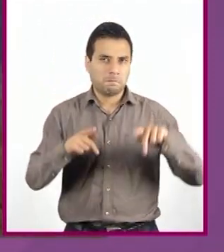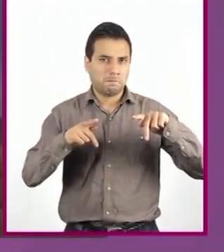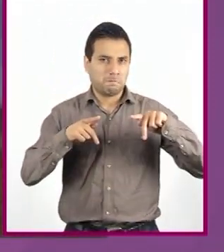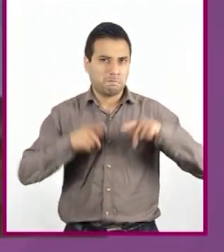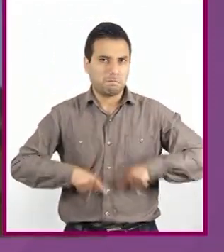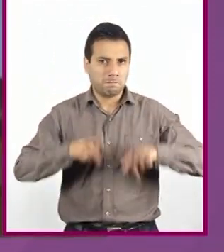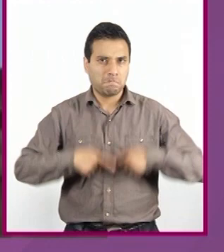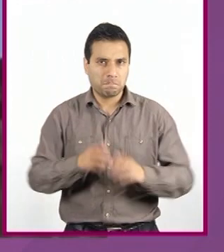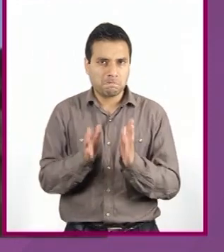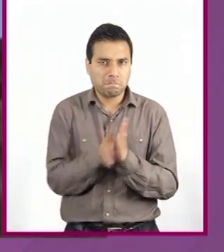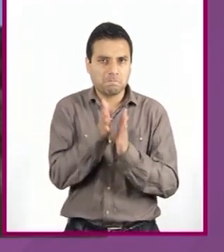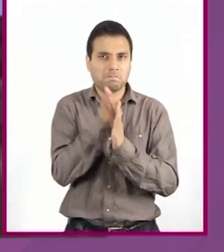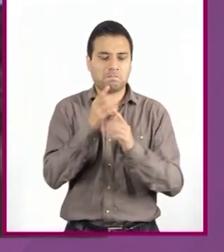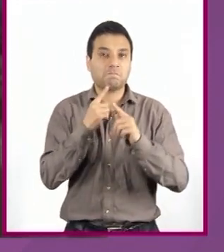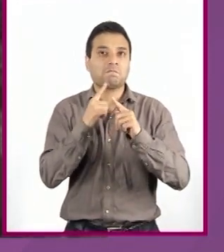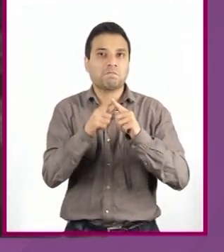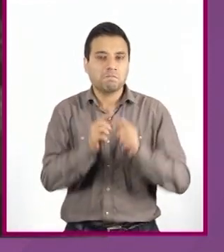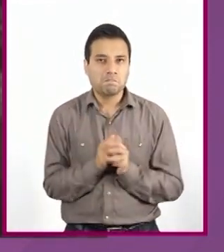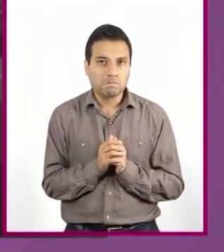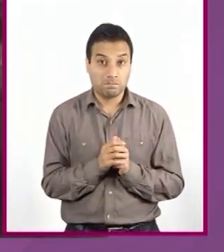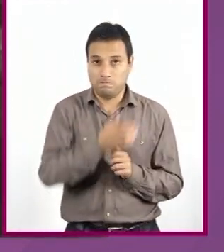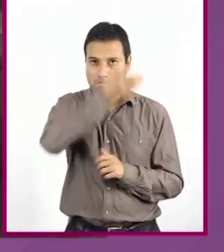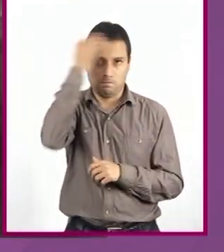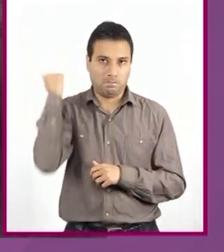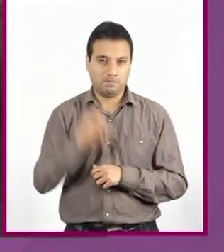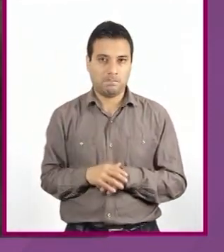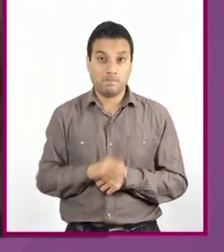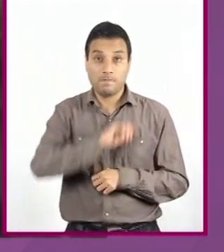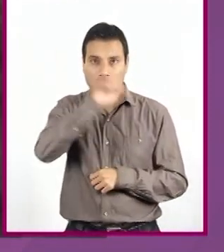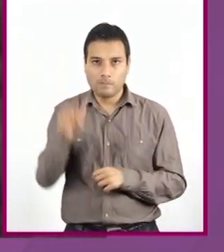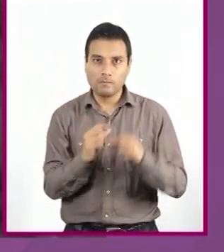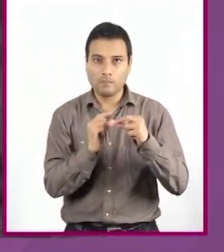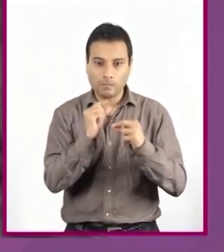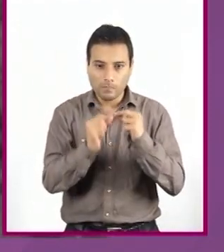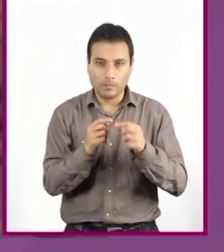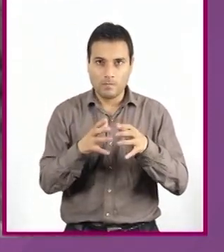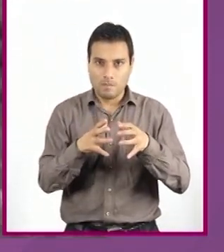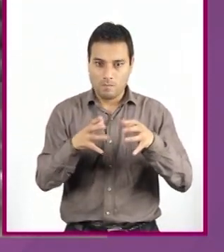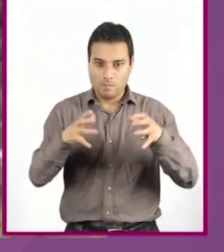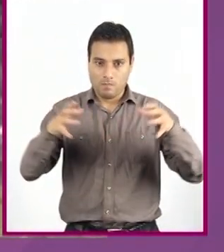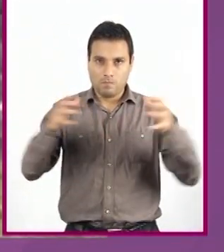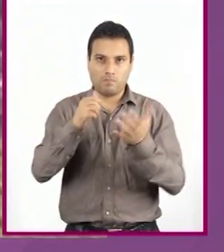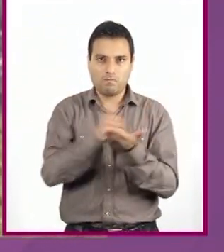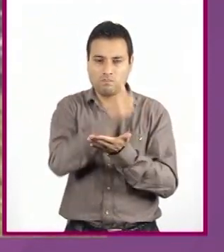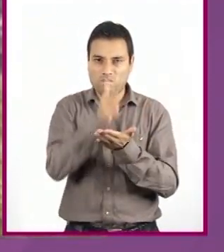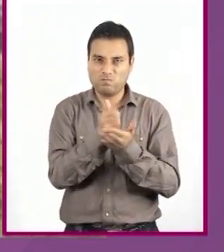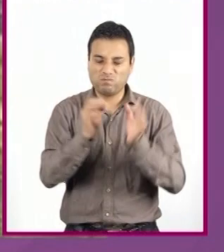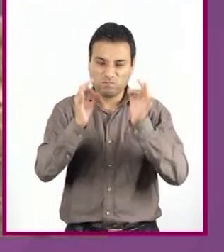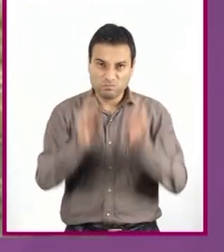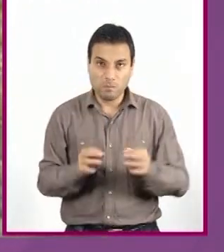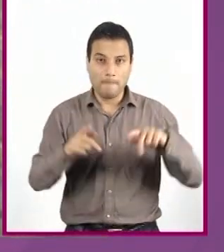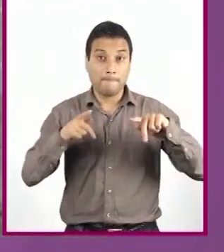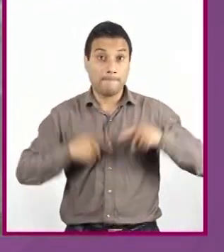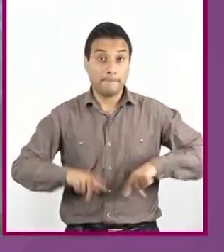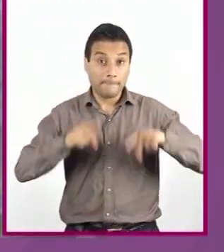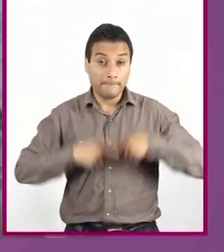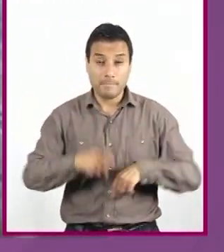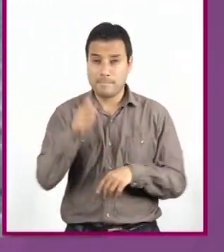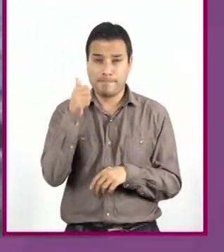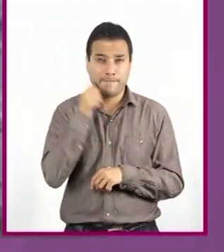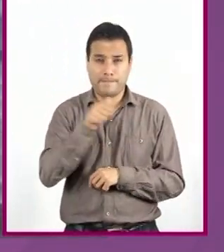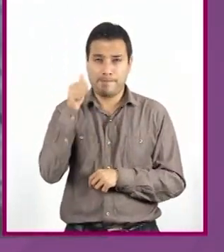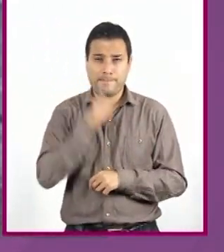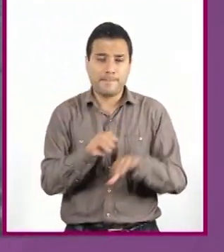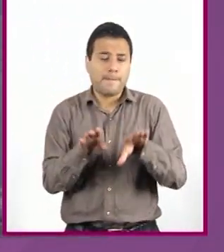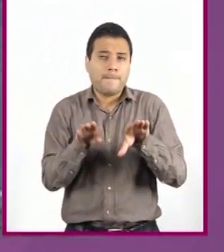construir esta ciudad, que al cabo de algunos cientos de años llegó a ser una compleja urbe, y cuyos habitantes en todo momento relacionaron